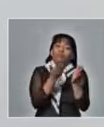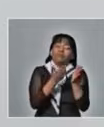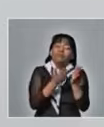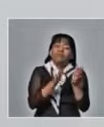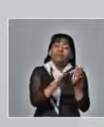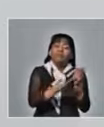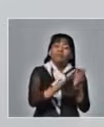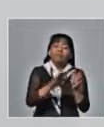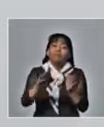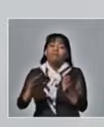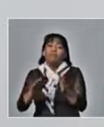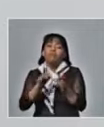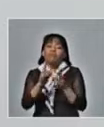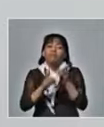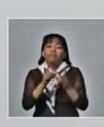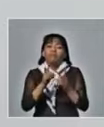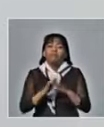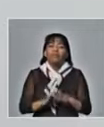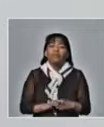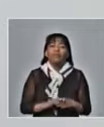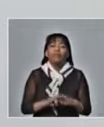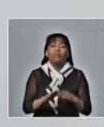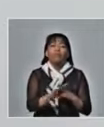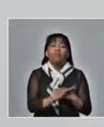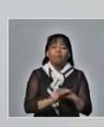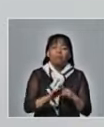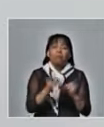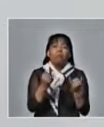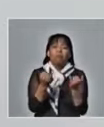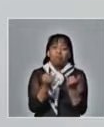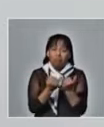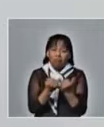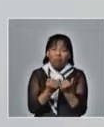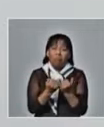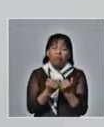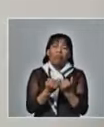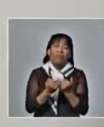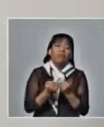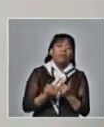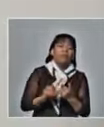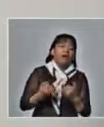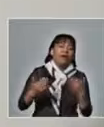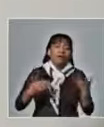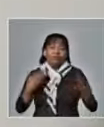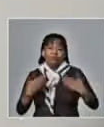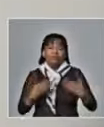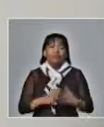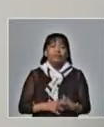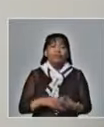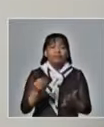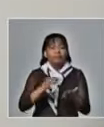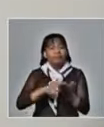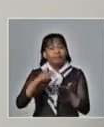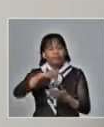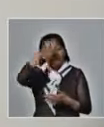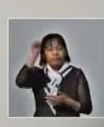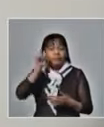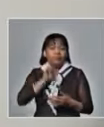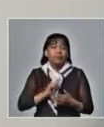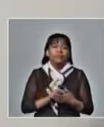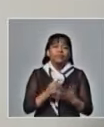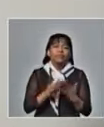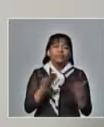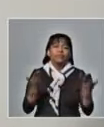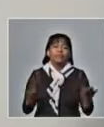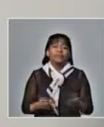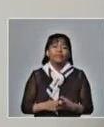espacios deportivos, así como áreas recreativas. Muchas gracias, candidata. Tiene ahora el uso de